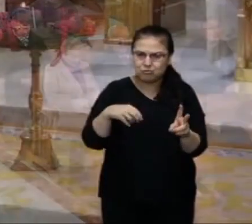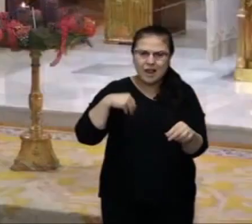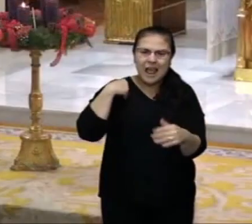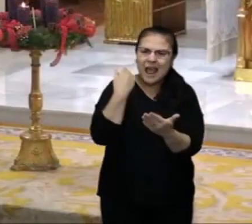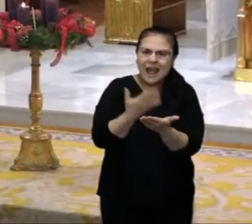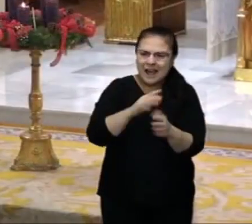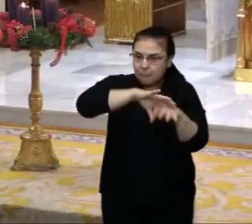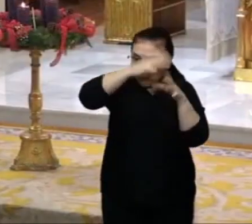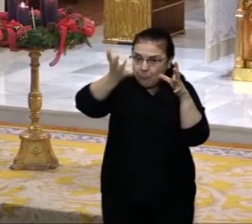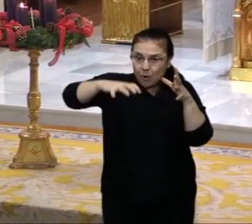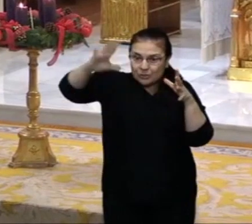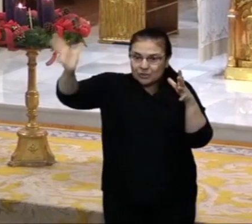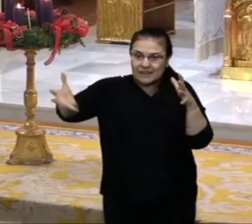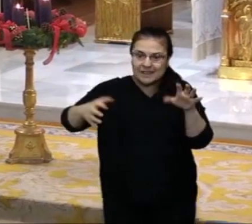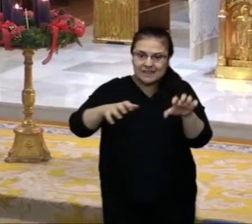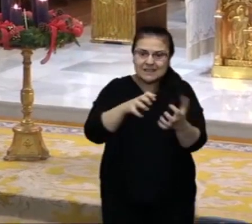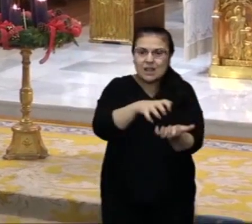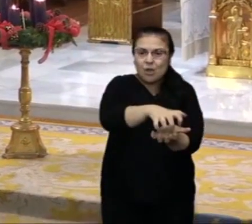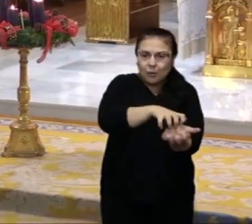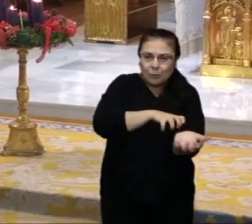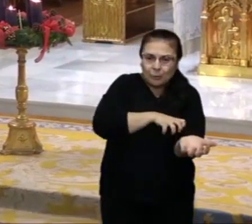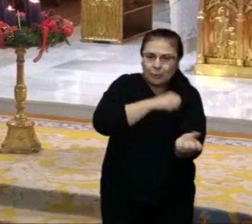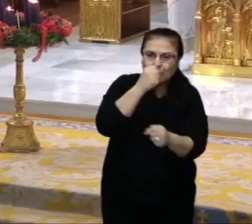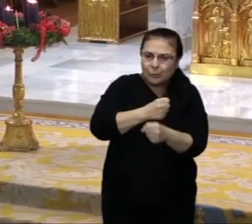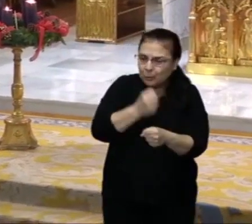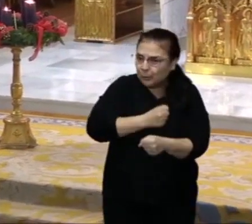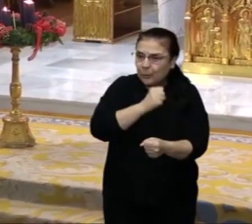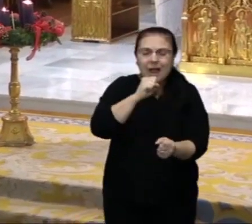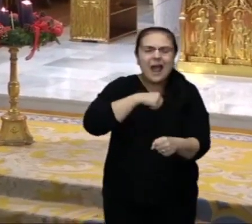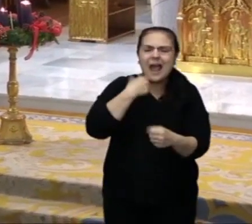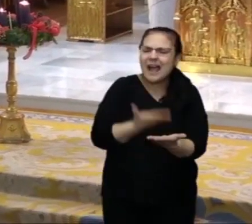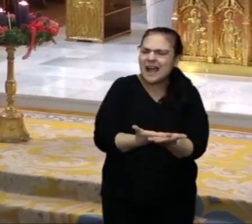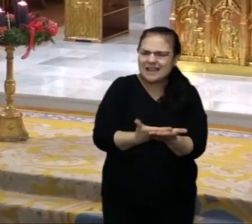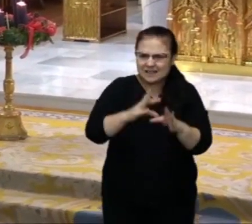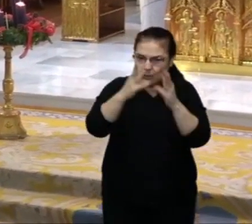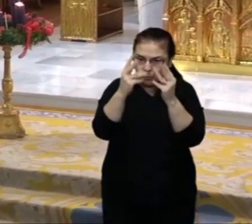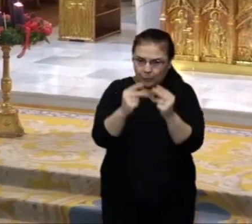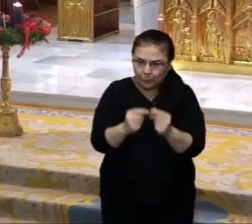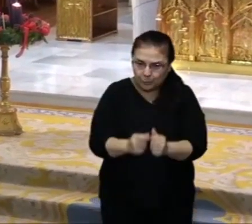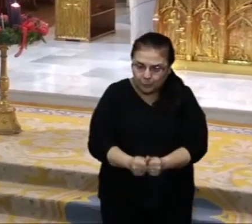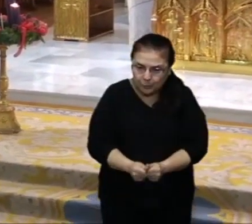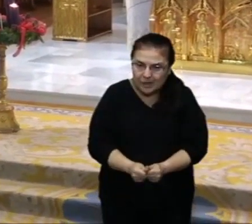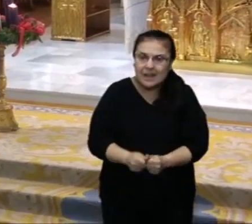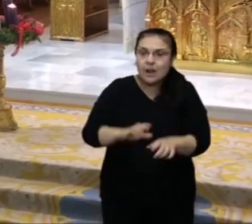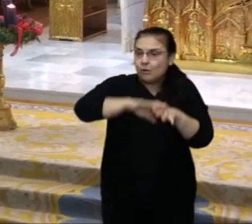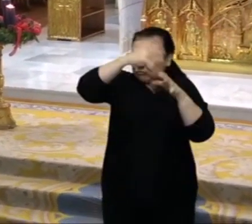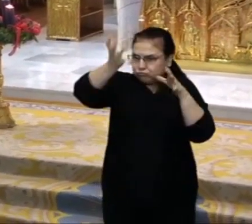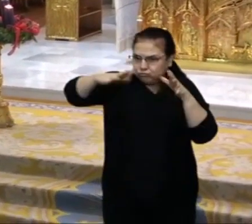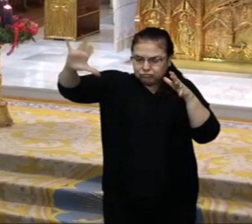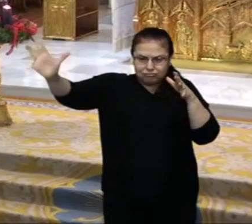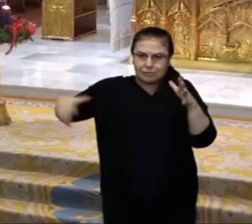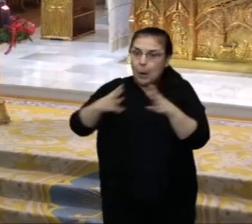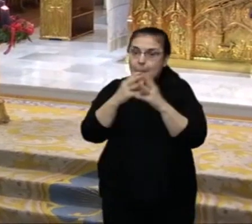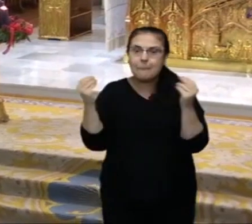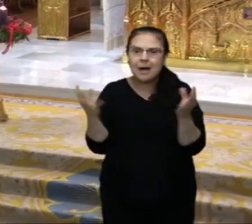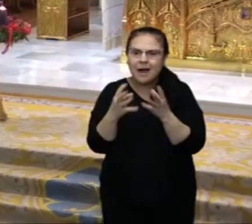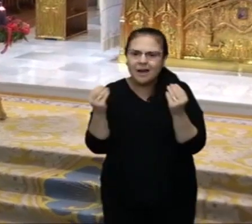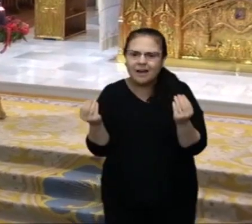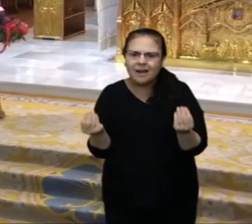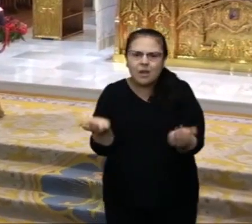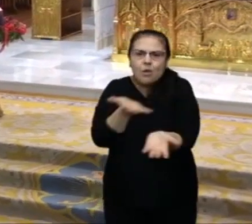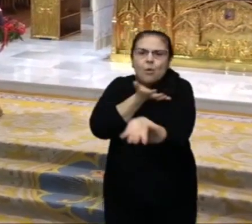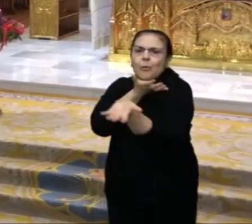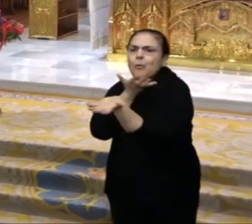molerlos. Reducirás a paja las colinas. los aventarás y el viento se los